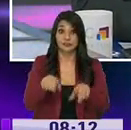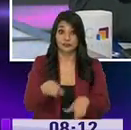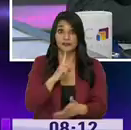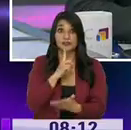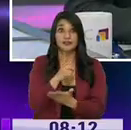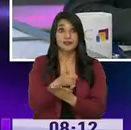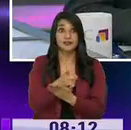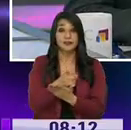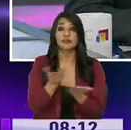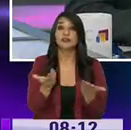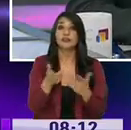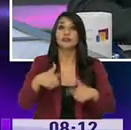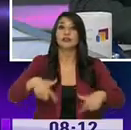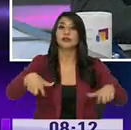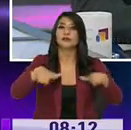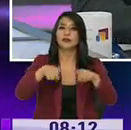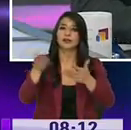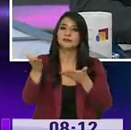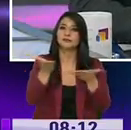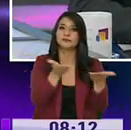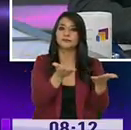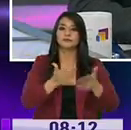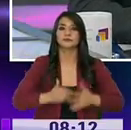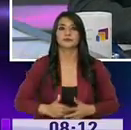parte estás? Adelante contigo.